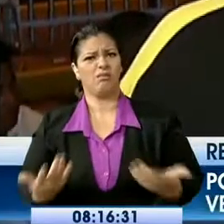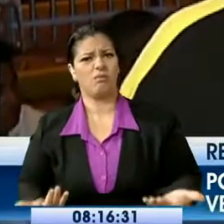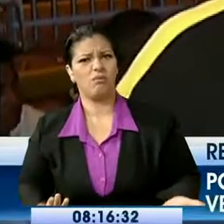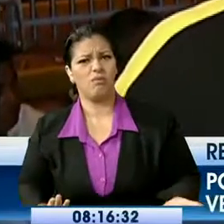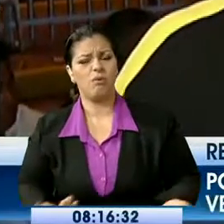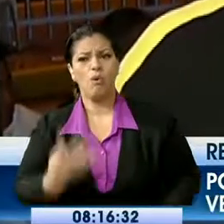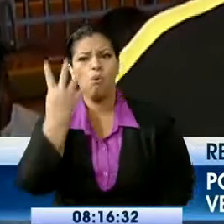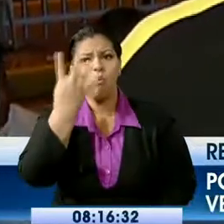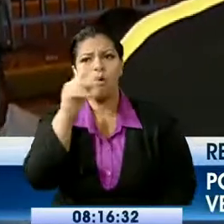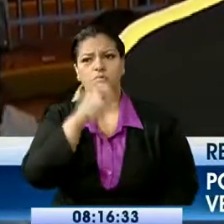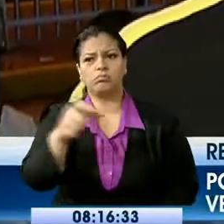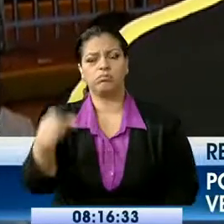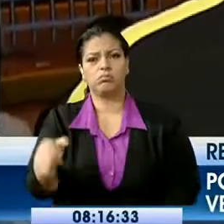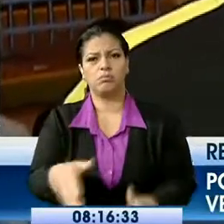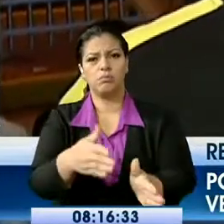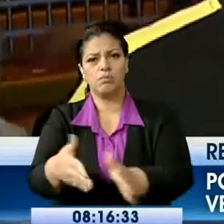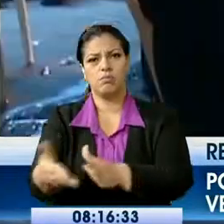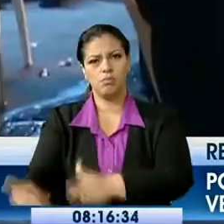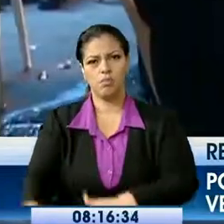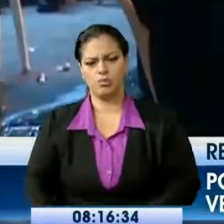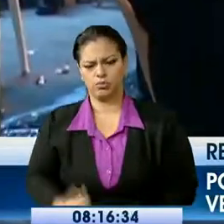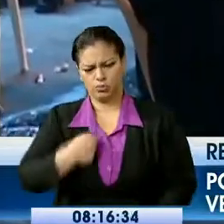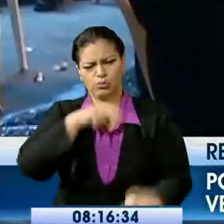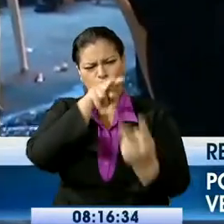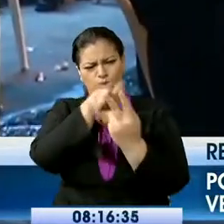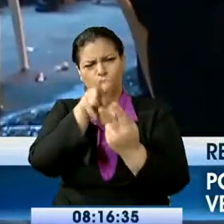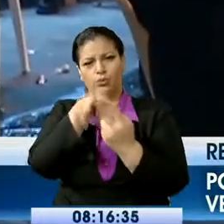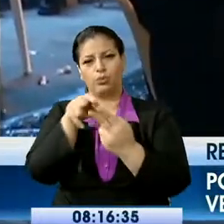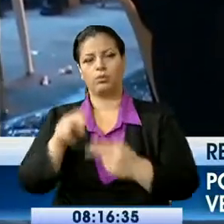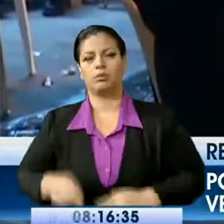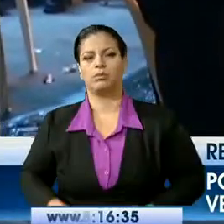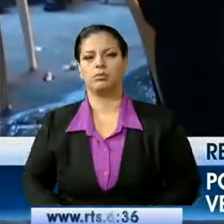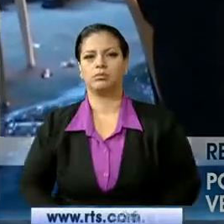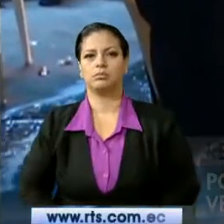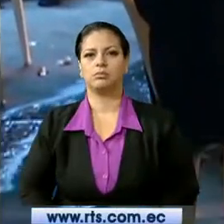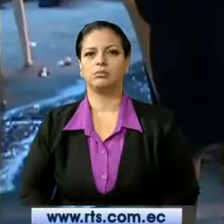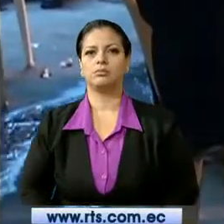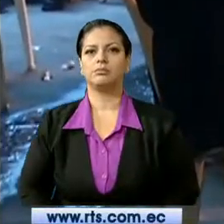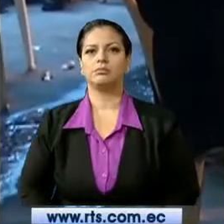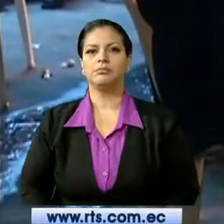de vecinos conocidos de nosotros. Informó Jorge Salazar.